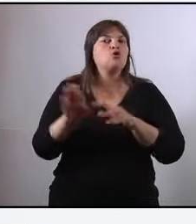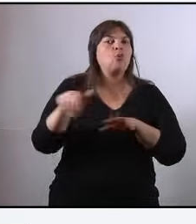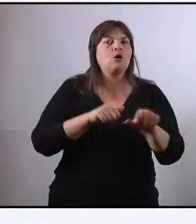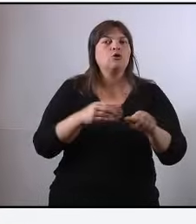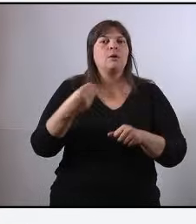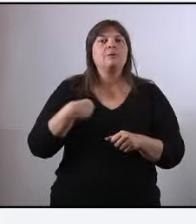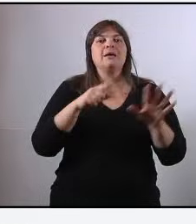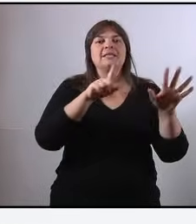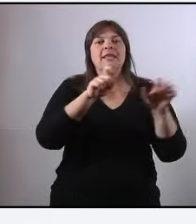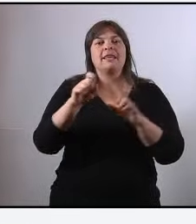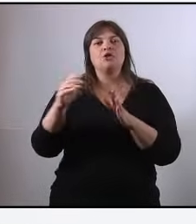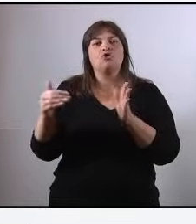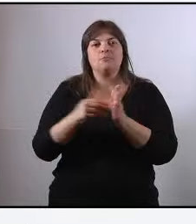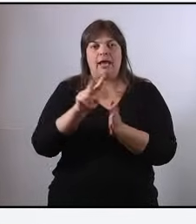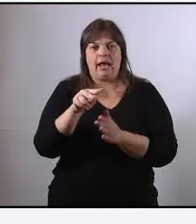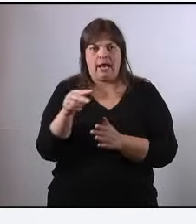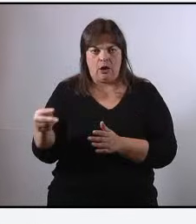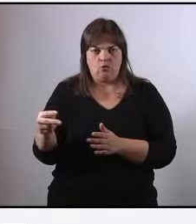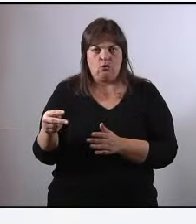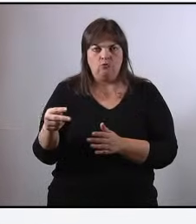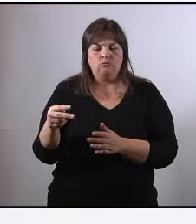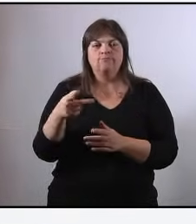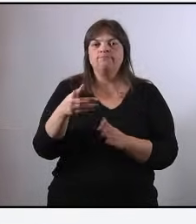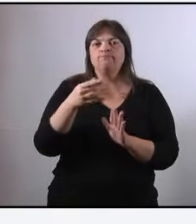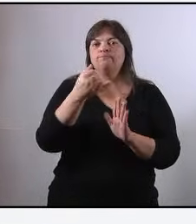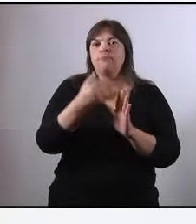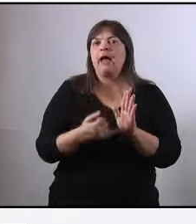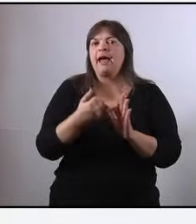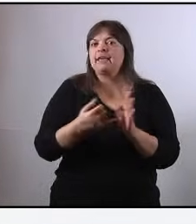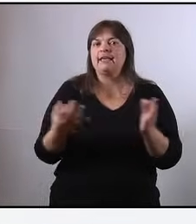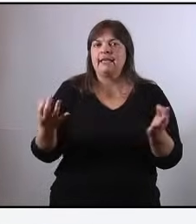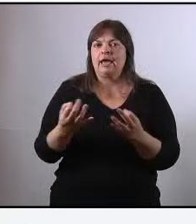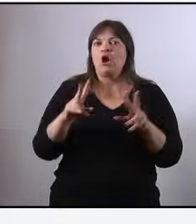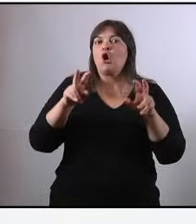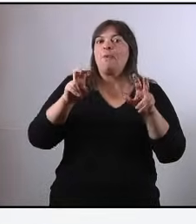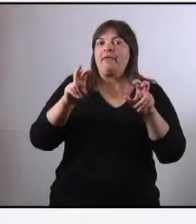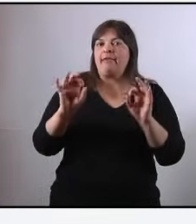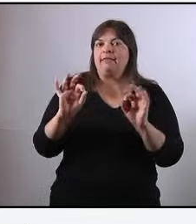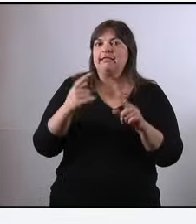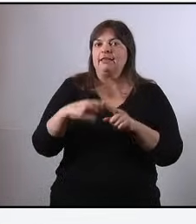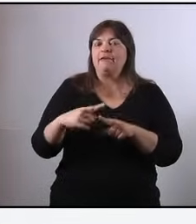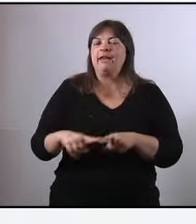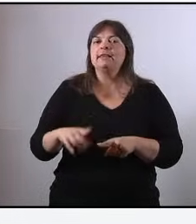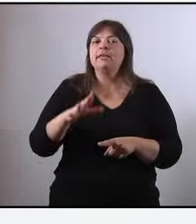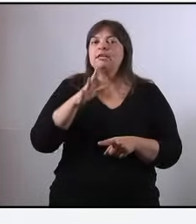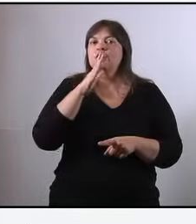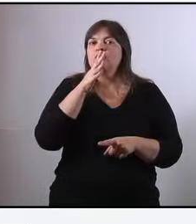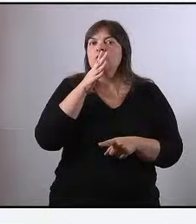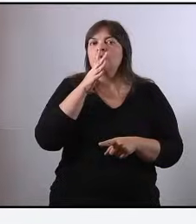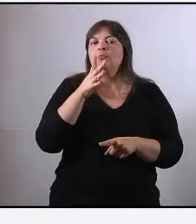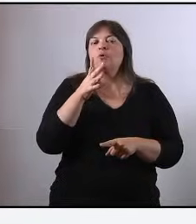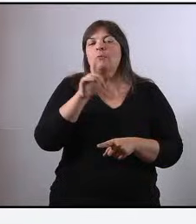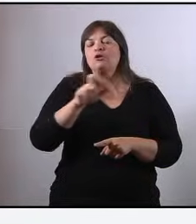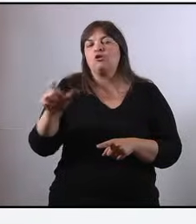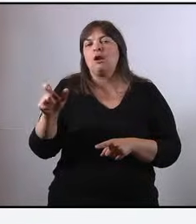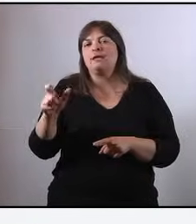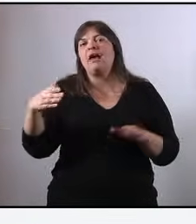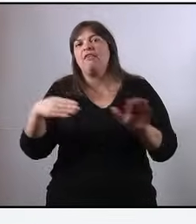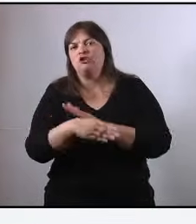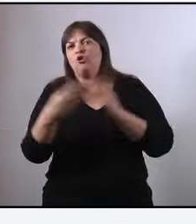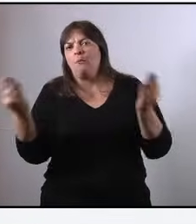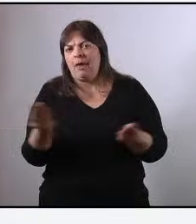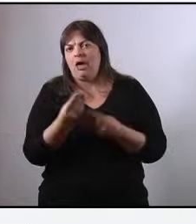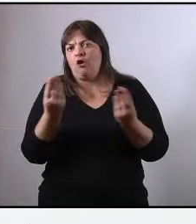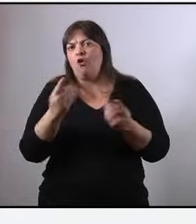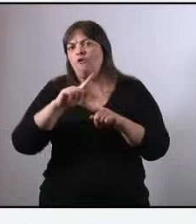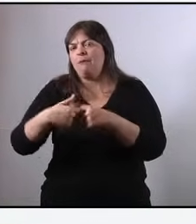es de 600.000 euros y contempla distintas novedades para que puedan acceder mucho mejor las